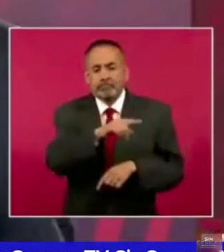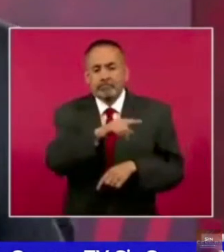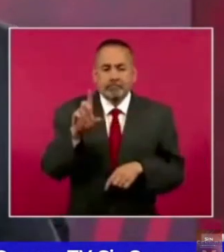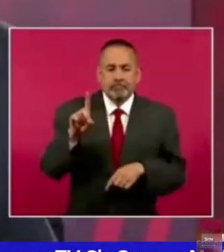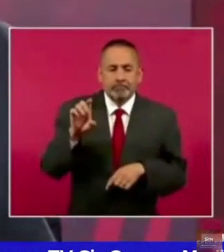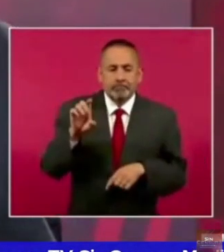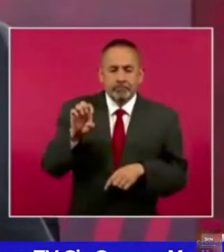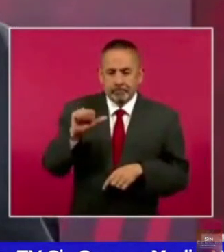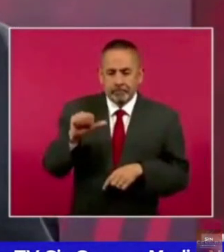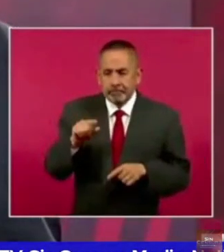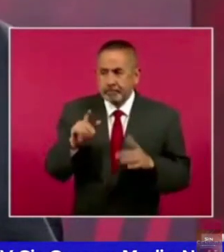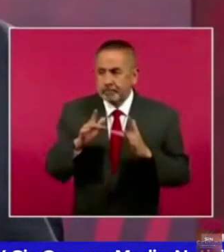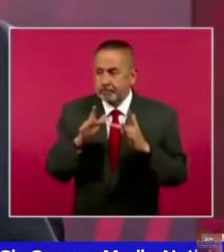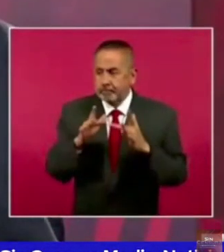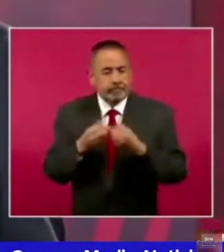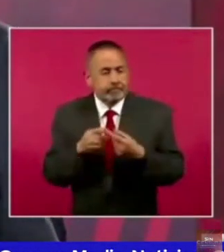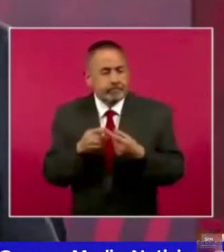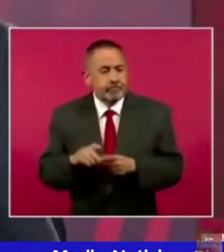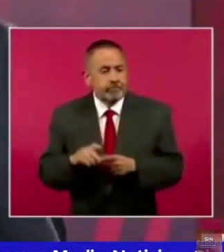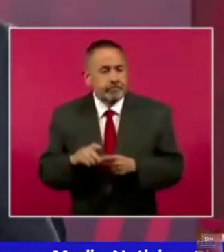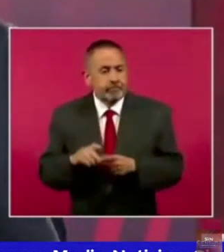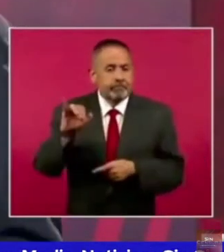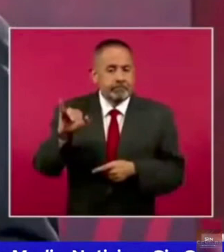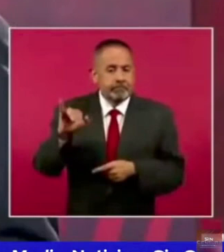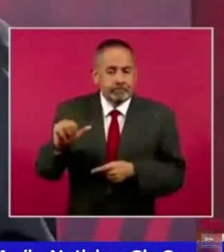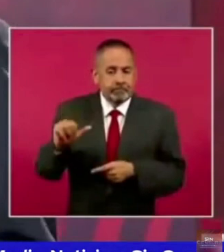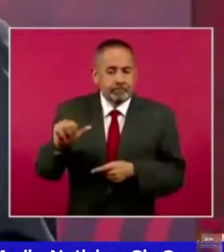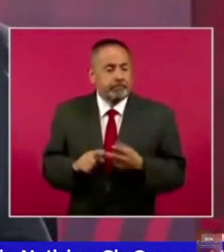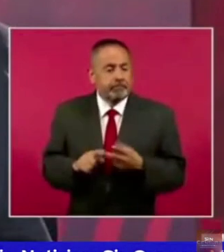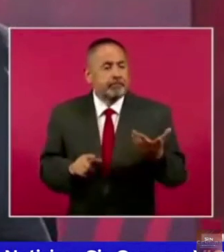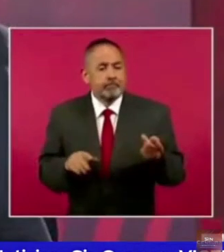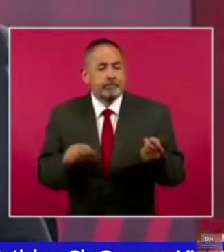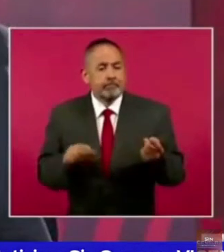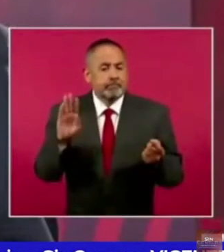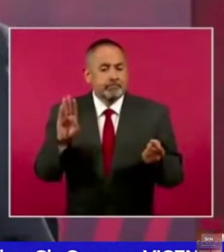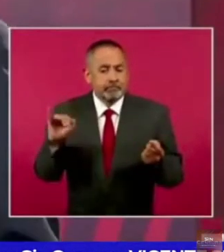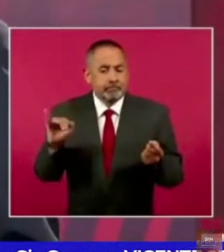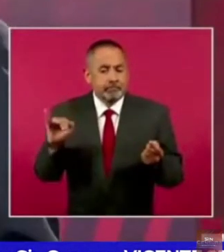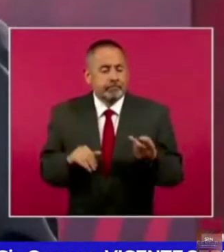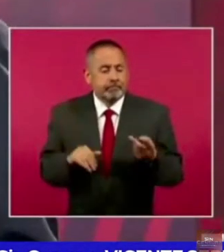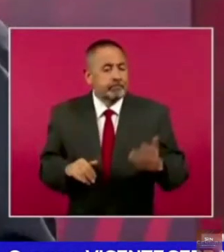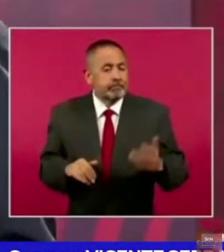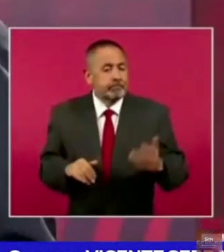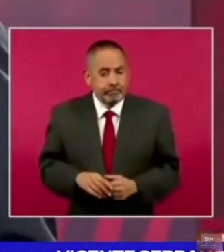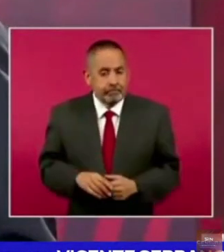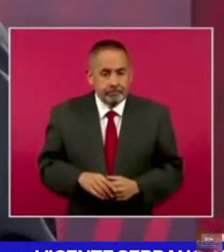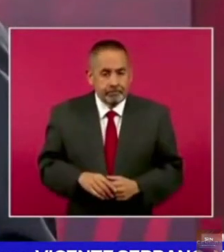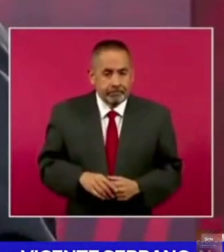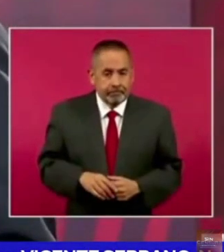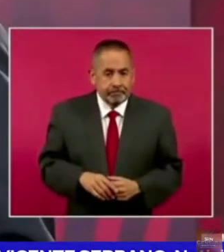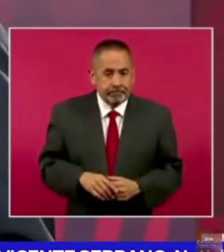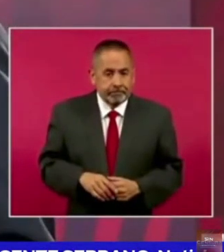DEA, de la CIA, del FBI.